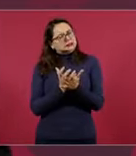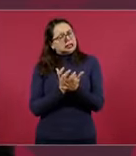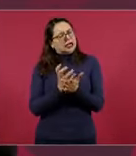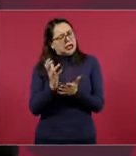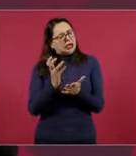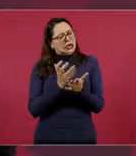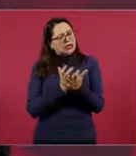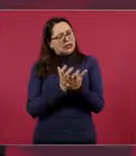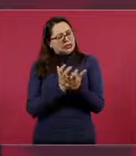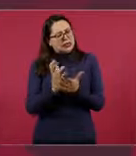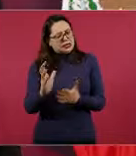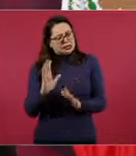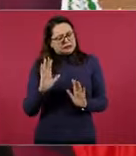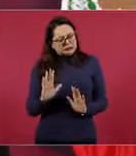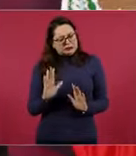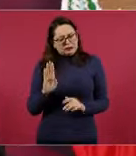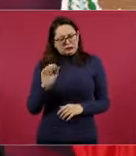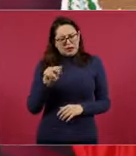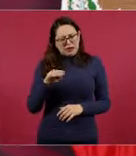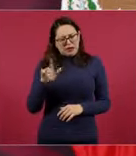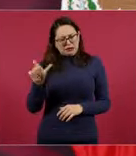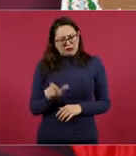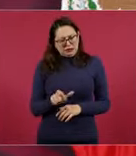expropiar Banamex, dice. Pero,